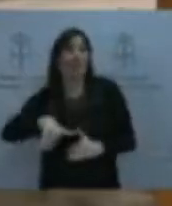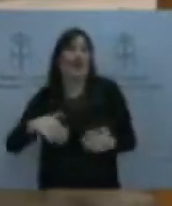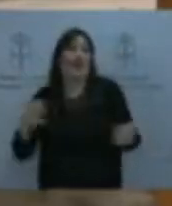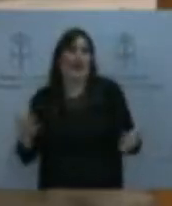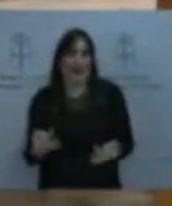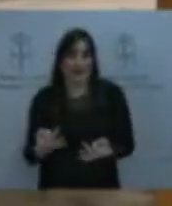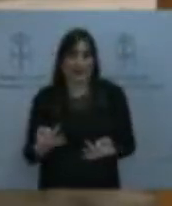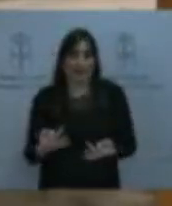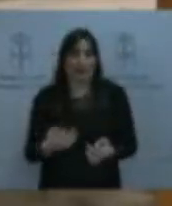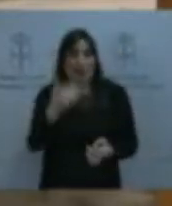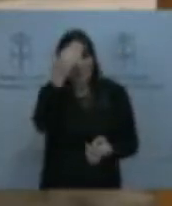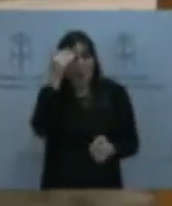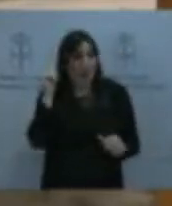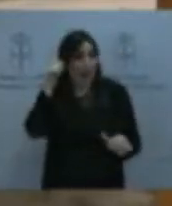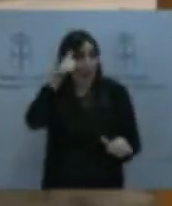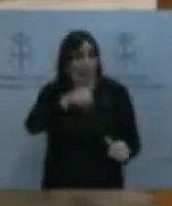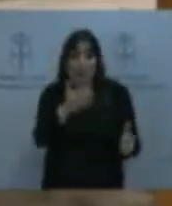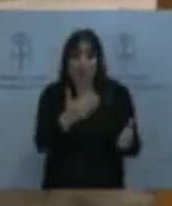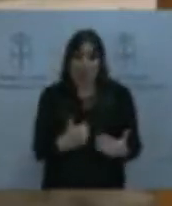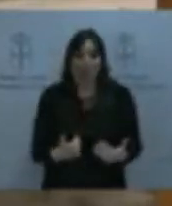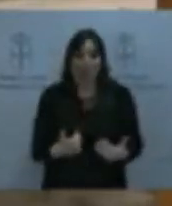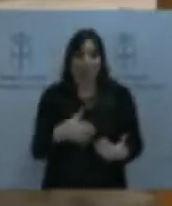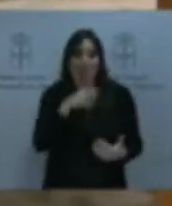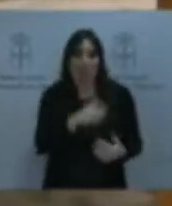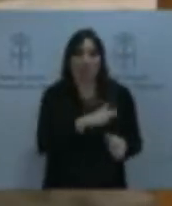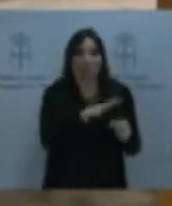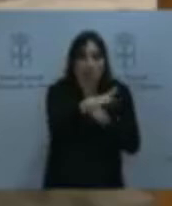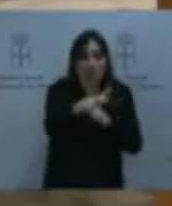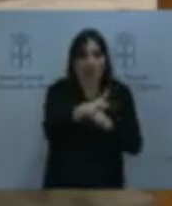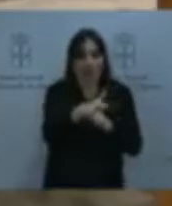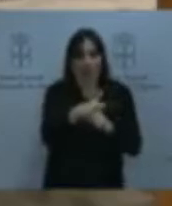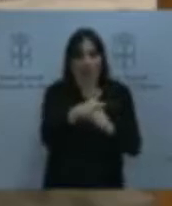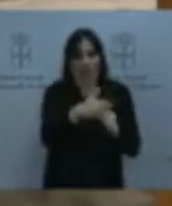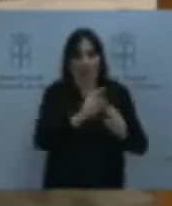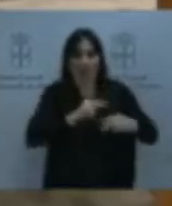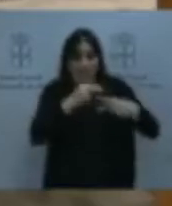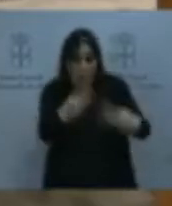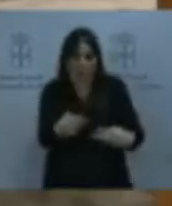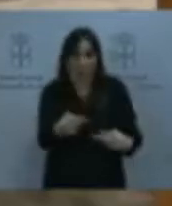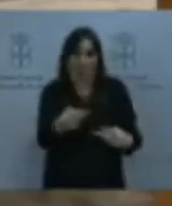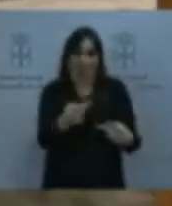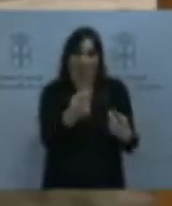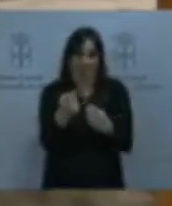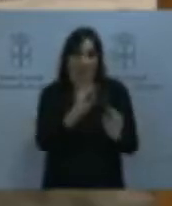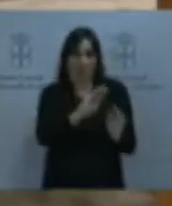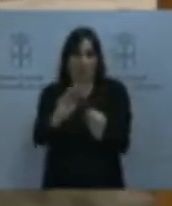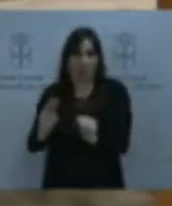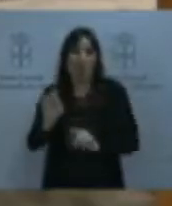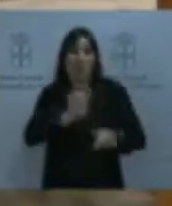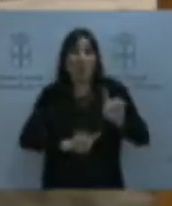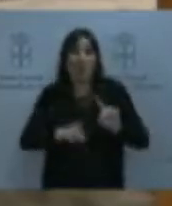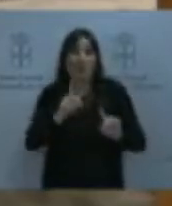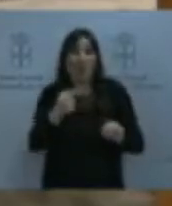darle cobertura y respuesta a un problema de largo aliento. Pero el problema es que no solamente es una cuestión de palabras. Y vuelvo al caso de